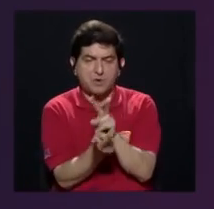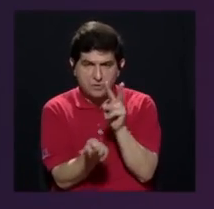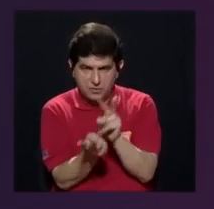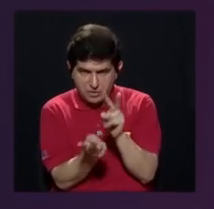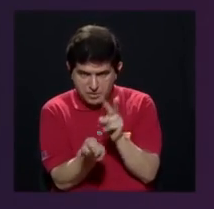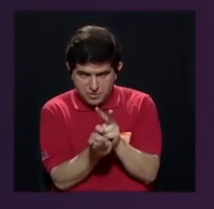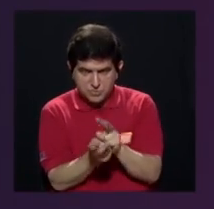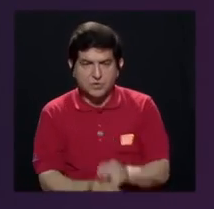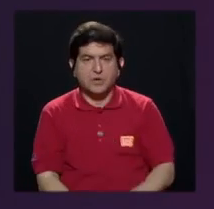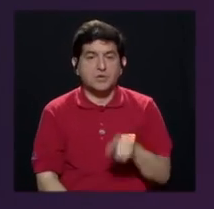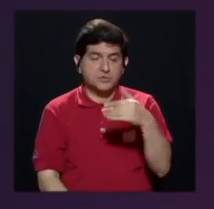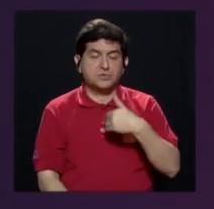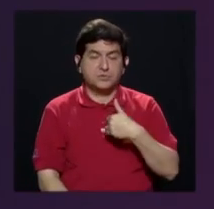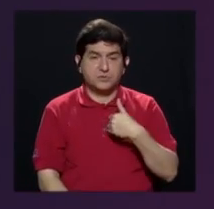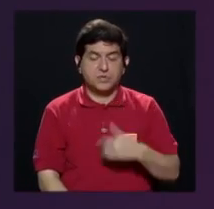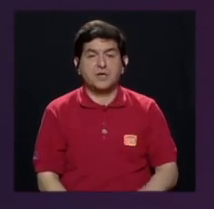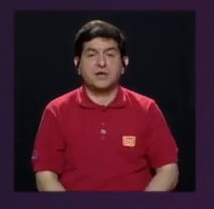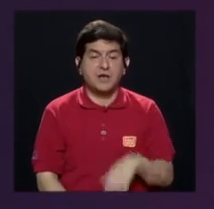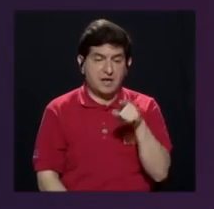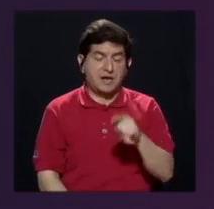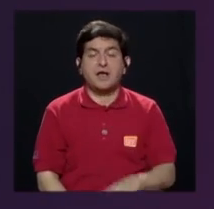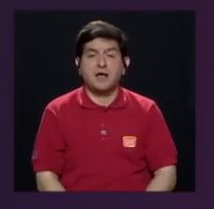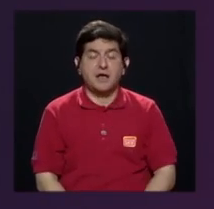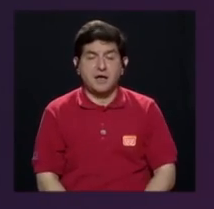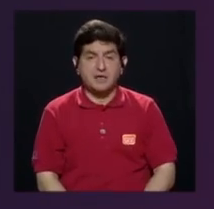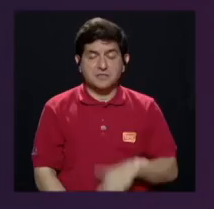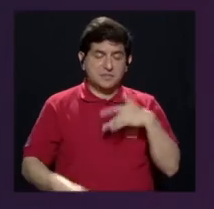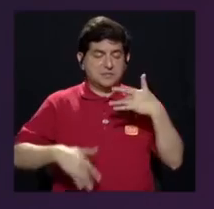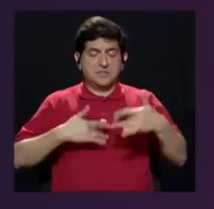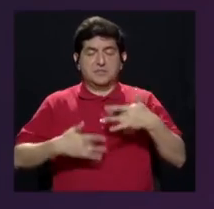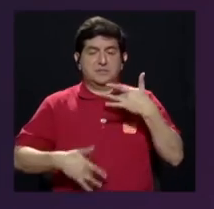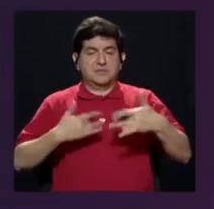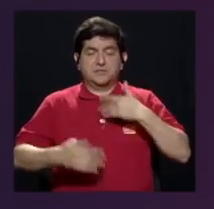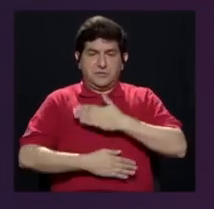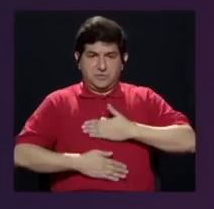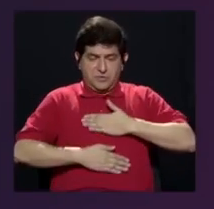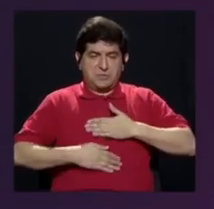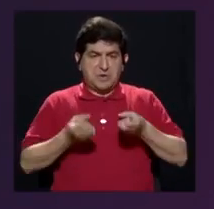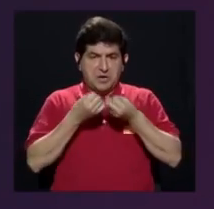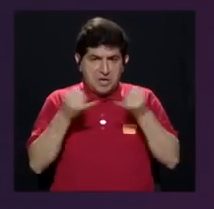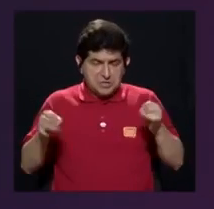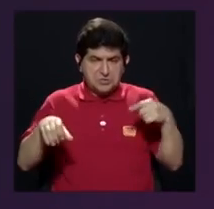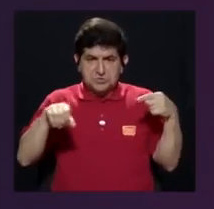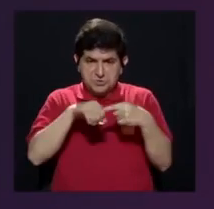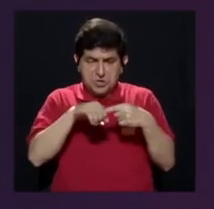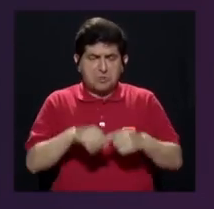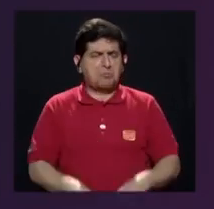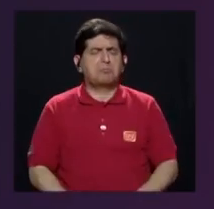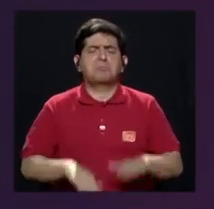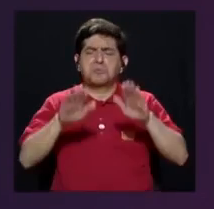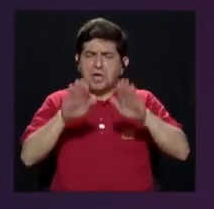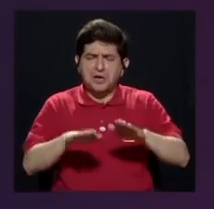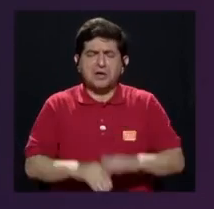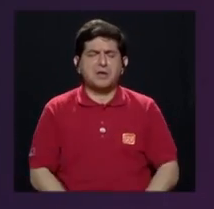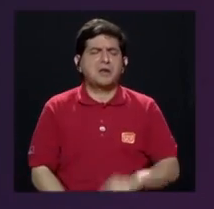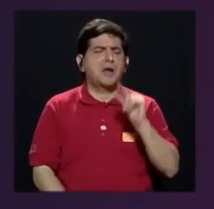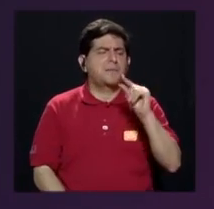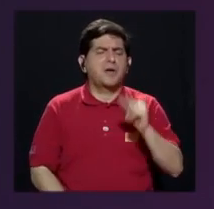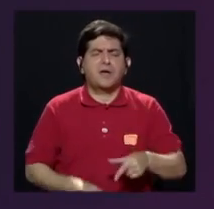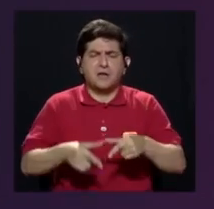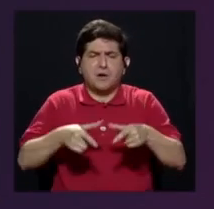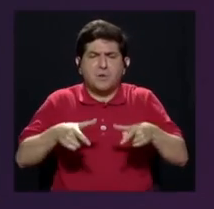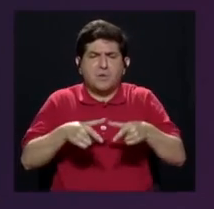y tuviste el orgasmo aún sin tener penetración entonces no hay problema es una pequeña contracción va a pasar pronto